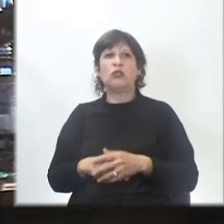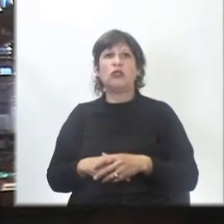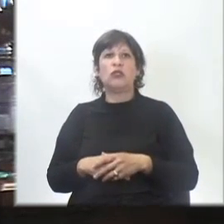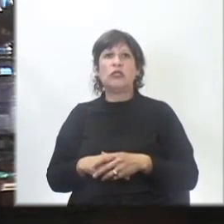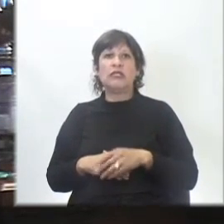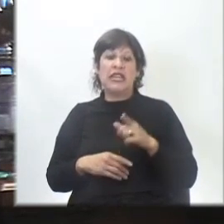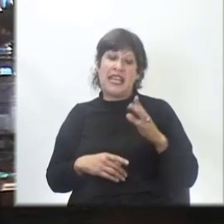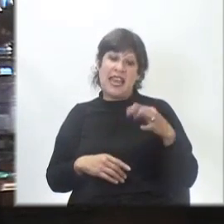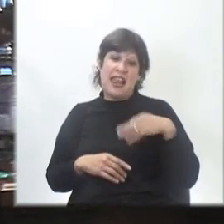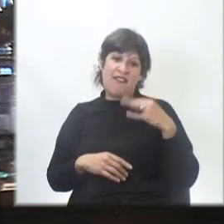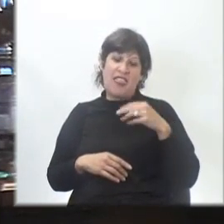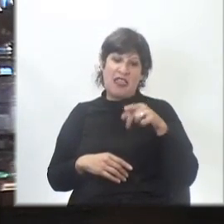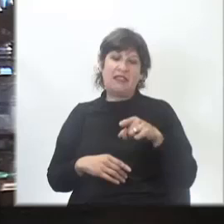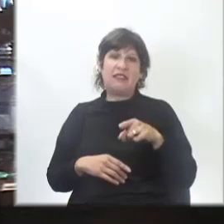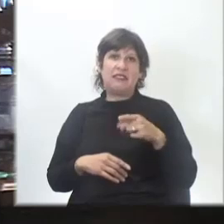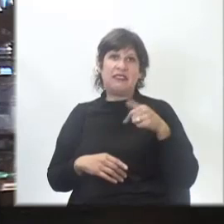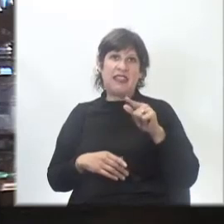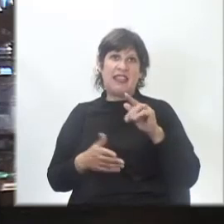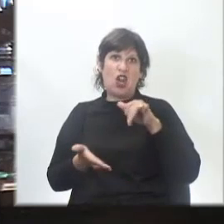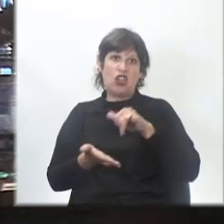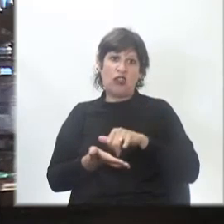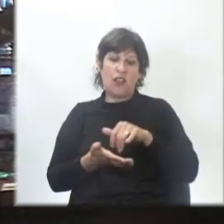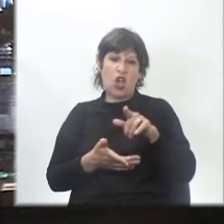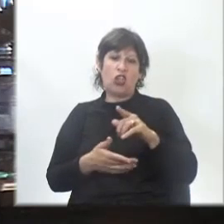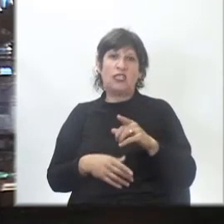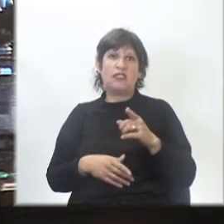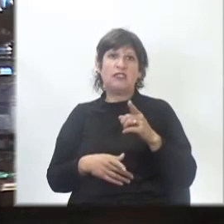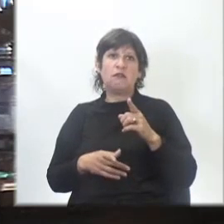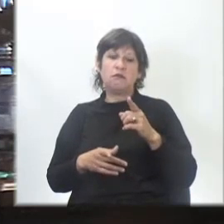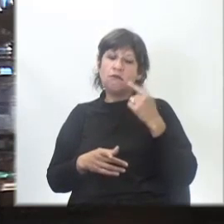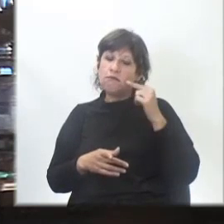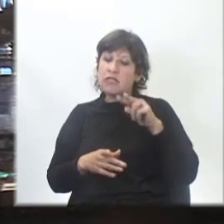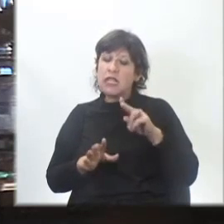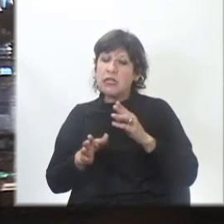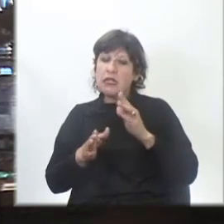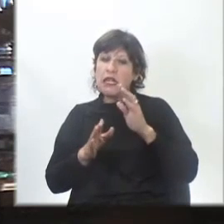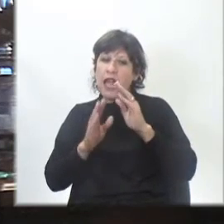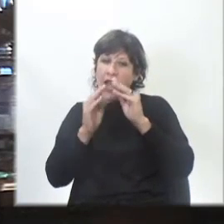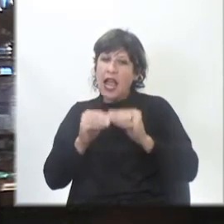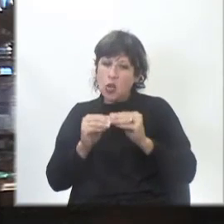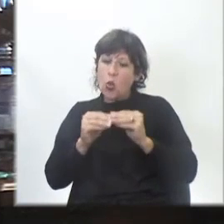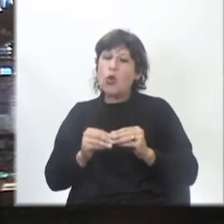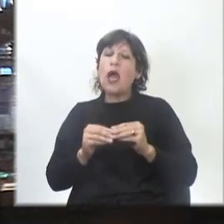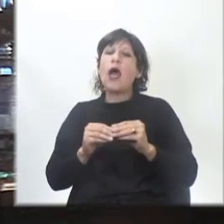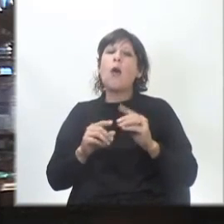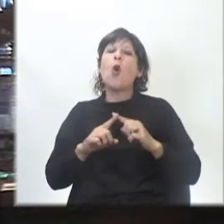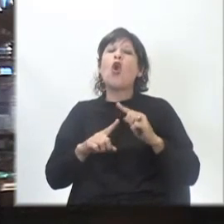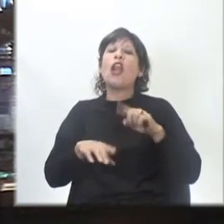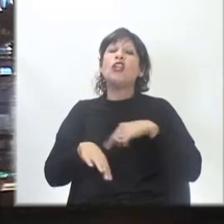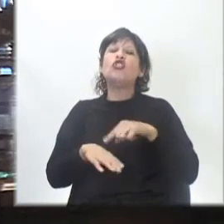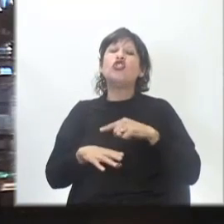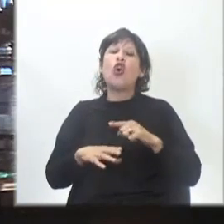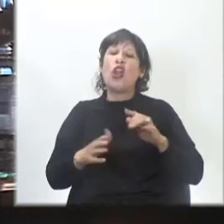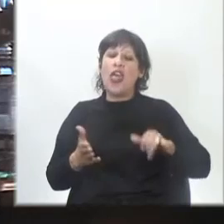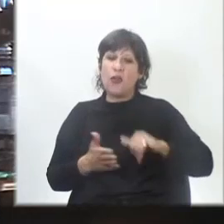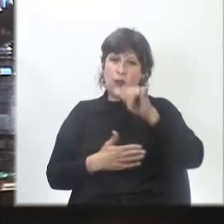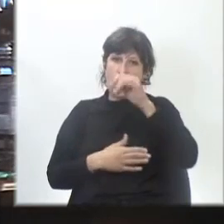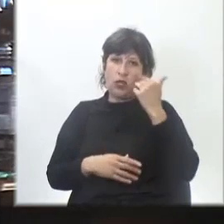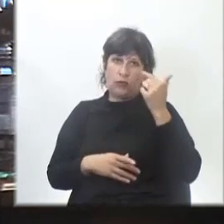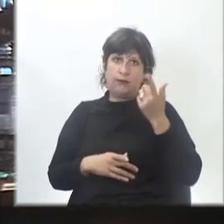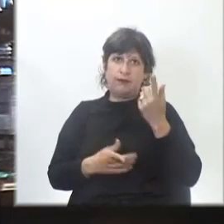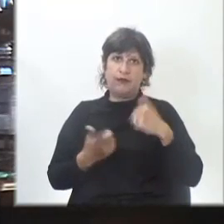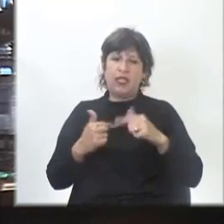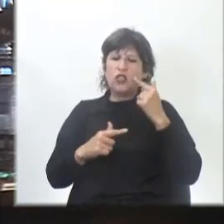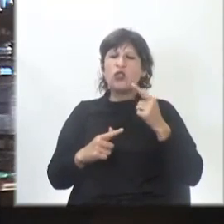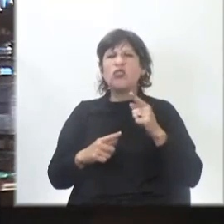que la vida de los aviones se mide por las horas de vuelo. Entonces, ¿cuál es la maravillosa idea